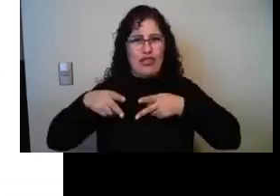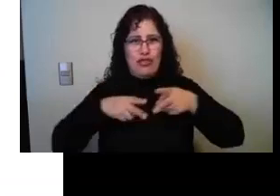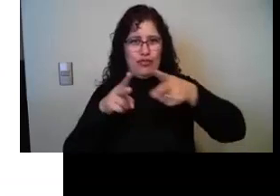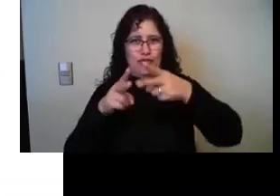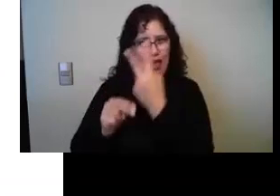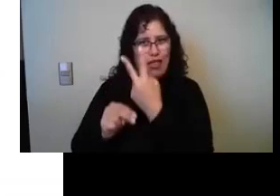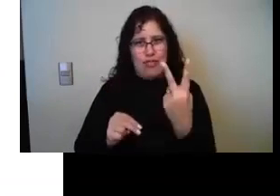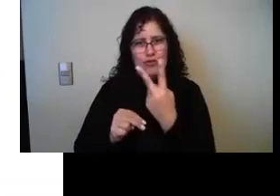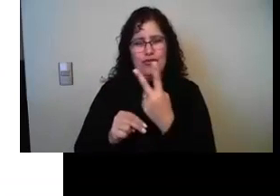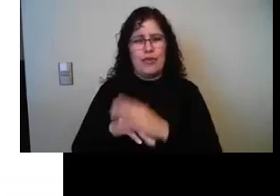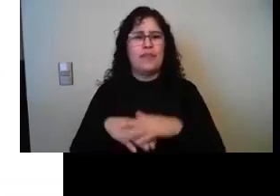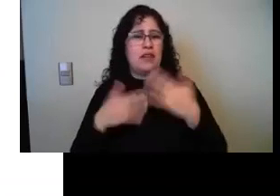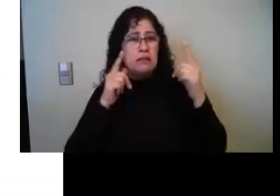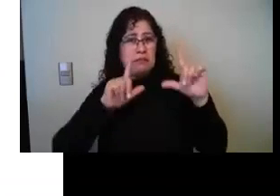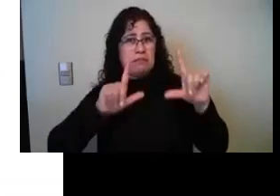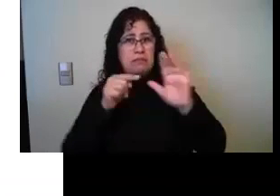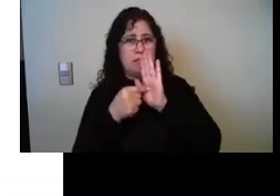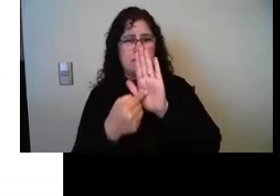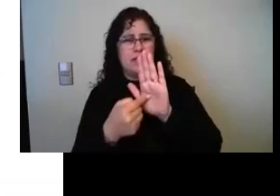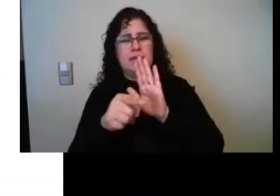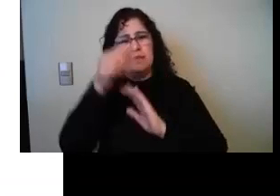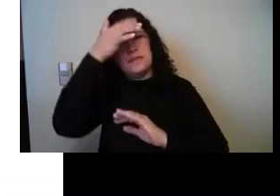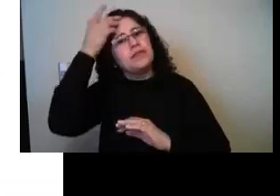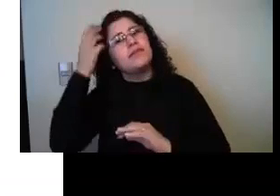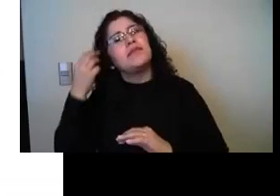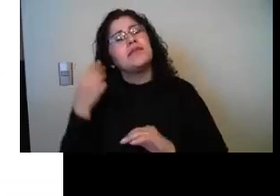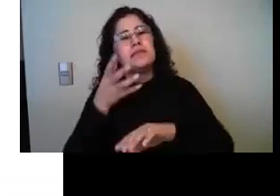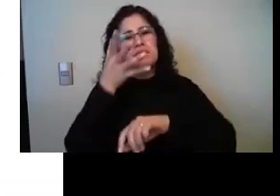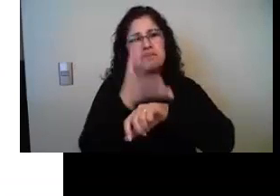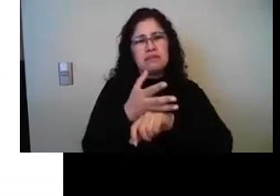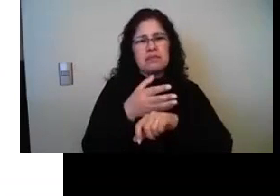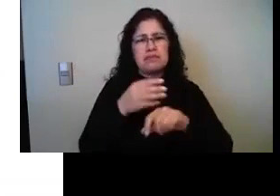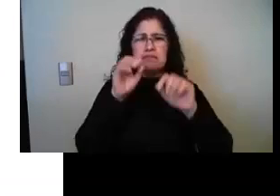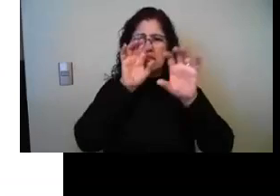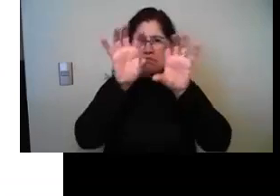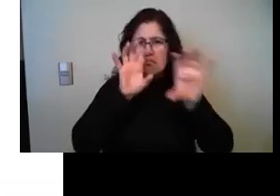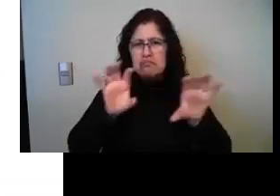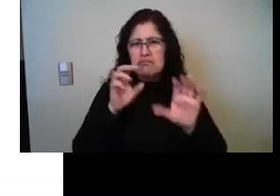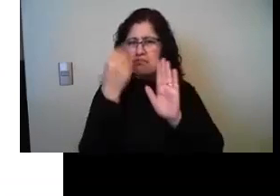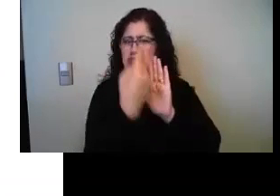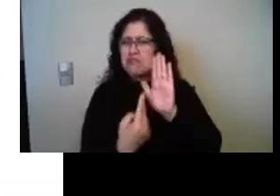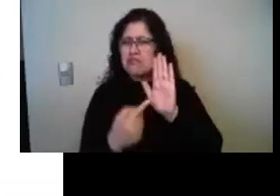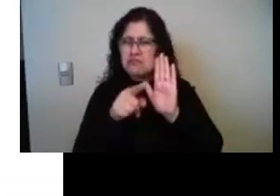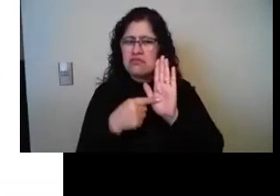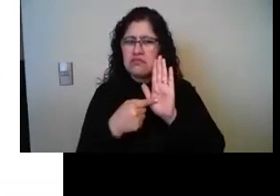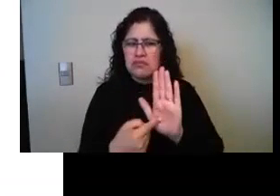tenemos un esquema en donde está la